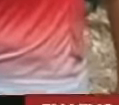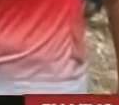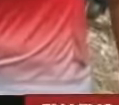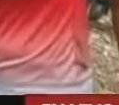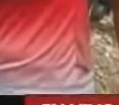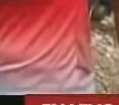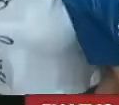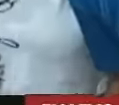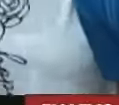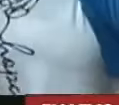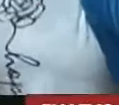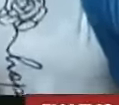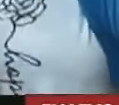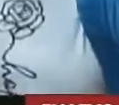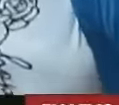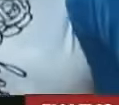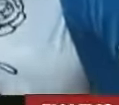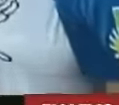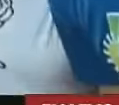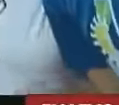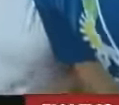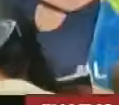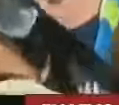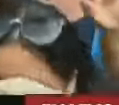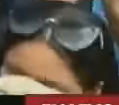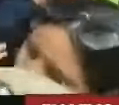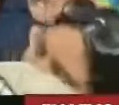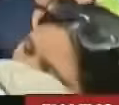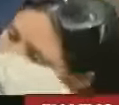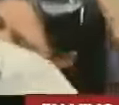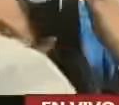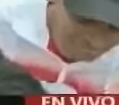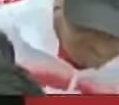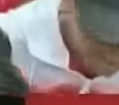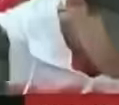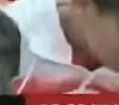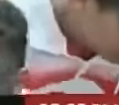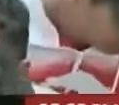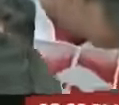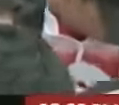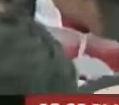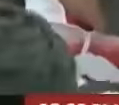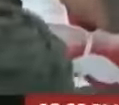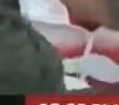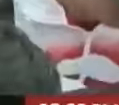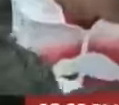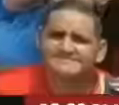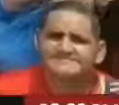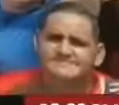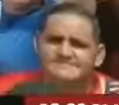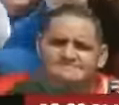presidente Nicolás Maduro Moros y en rechazo a las sanciones y el bloqueo contra Venezuela.